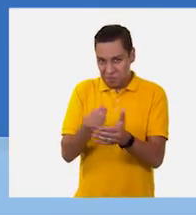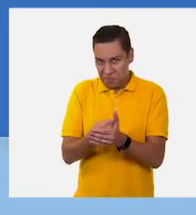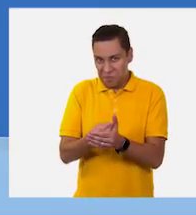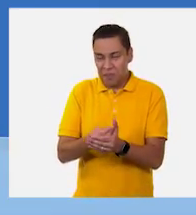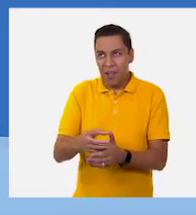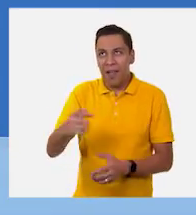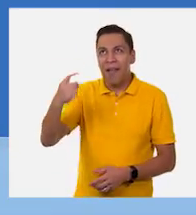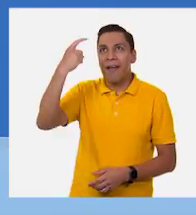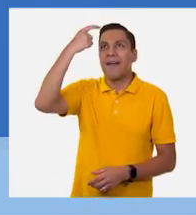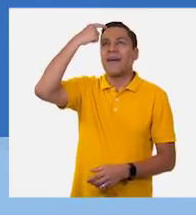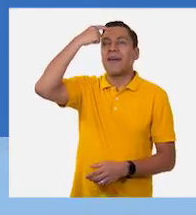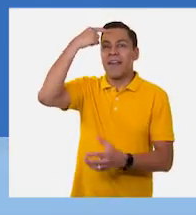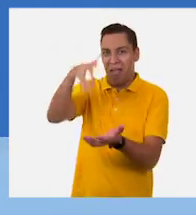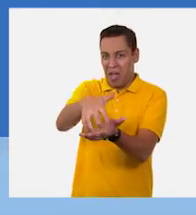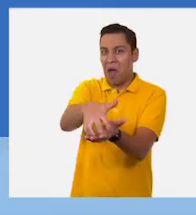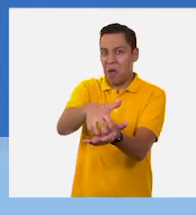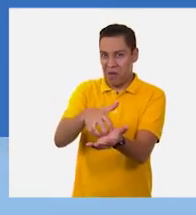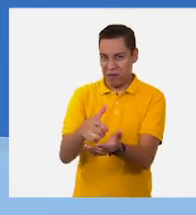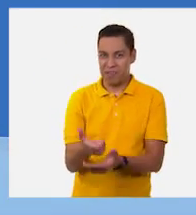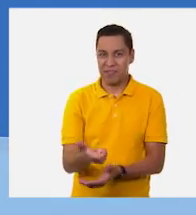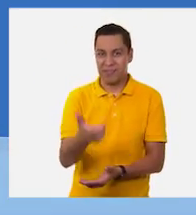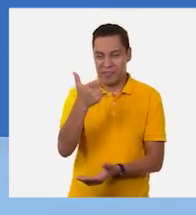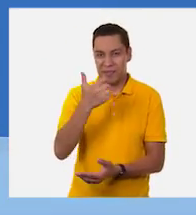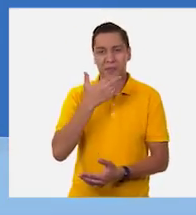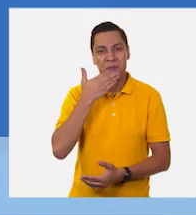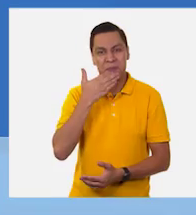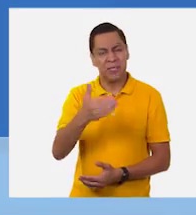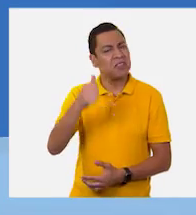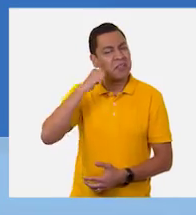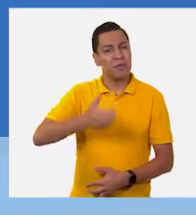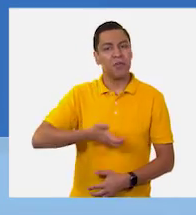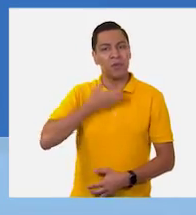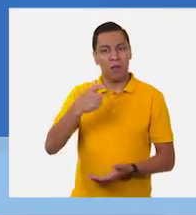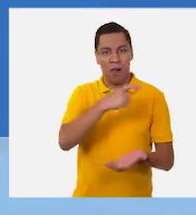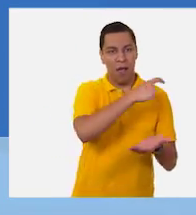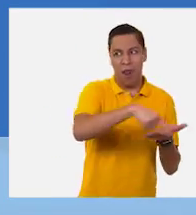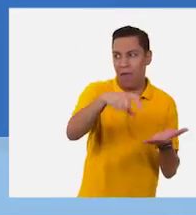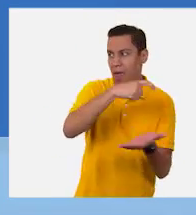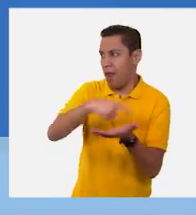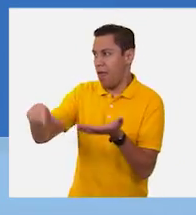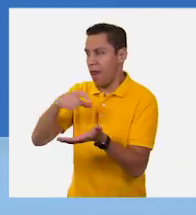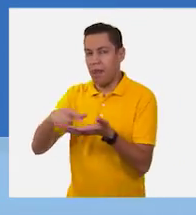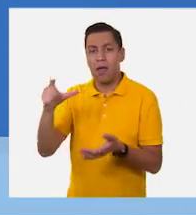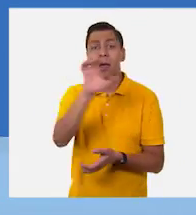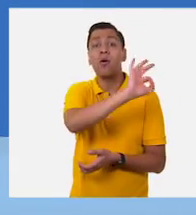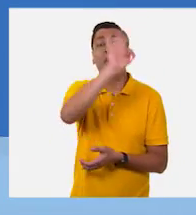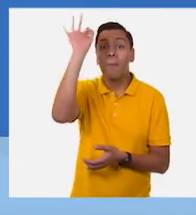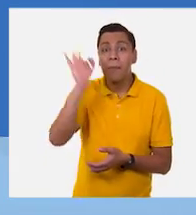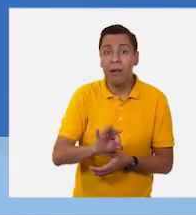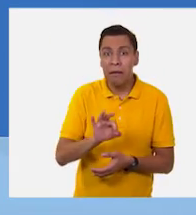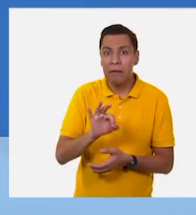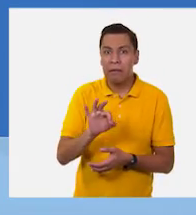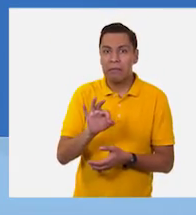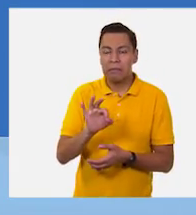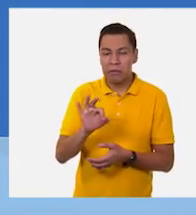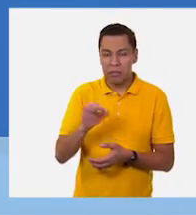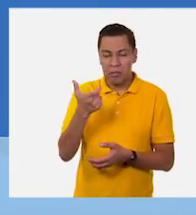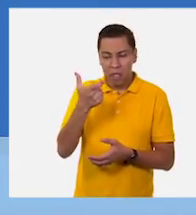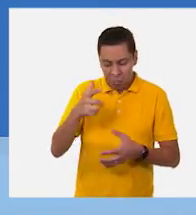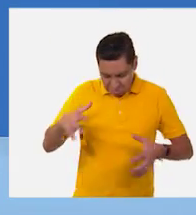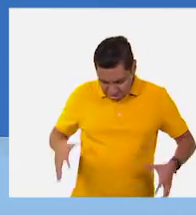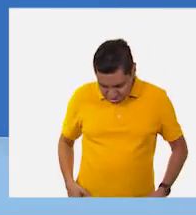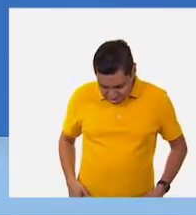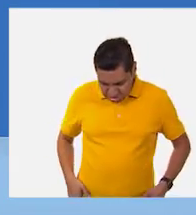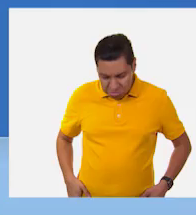mi economía. Porque pues siempre que compro con descuento o sin descuento, me quedo sin